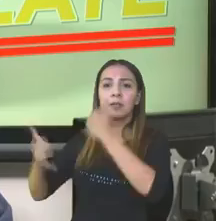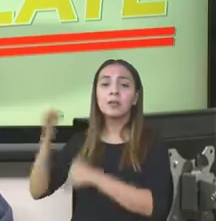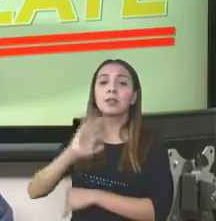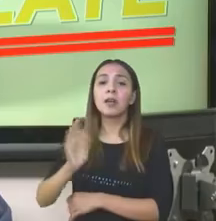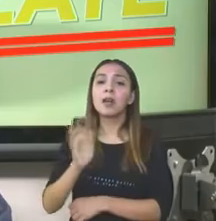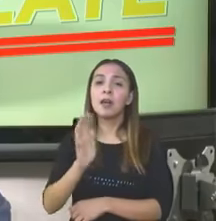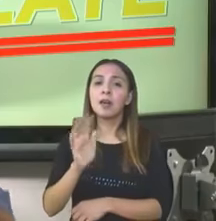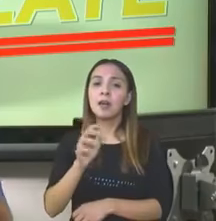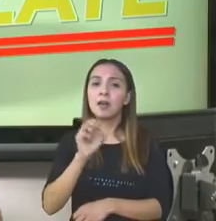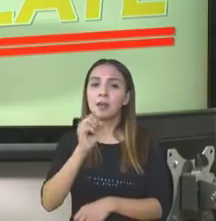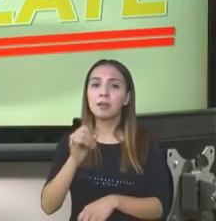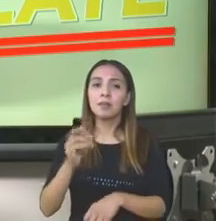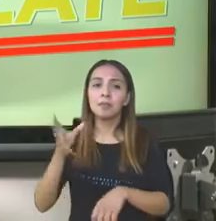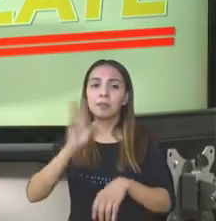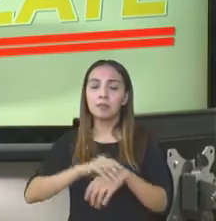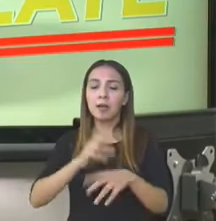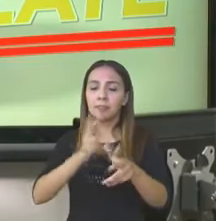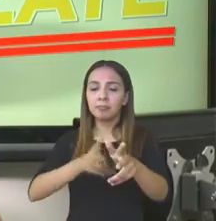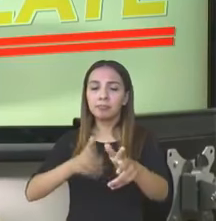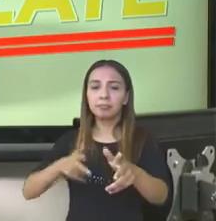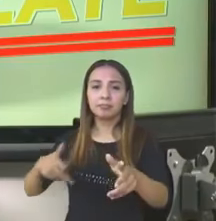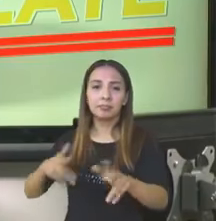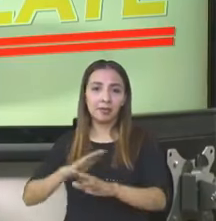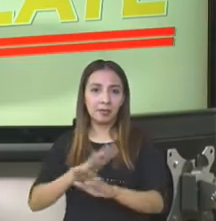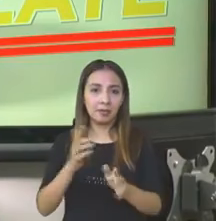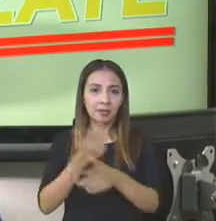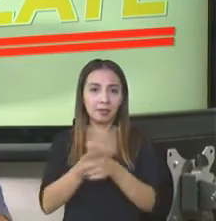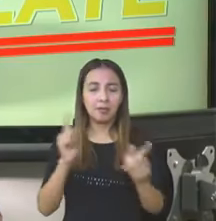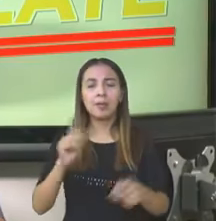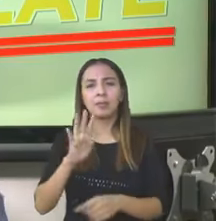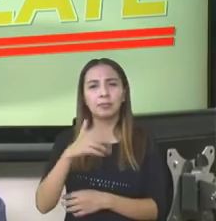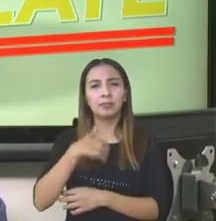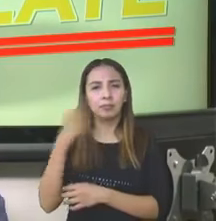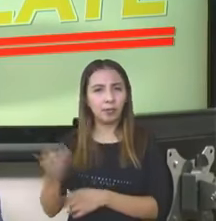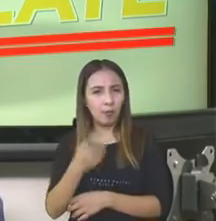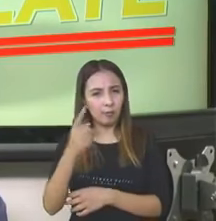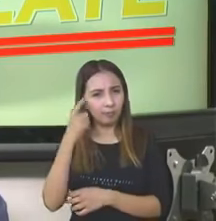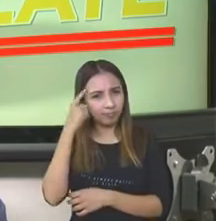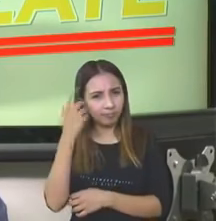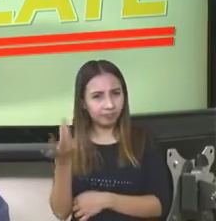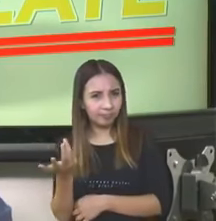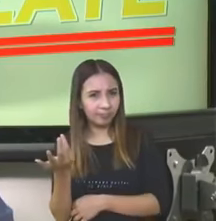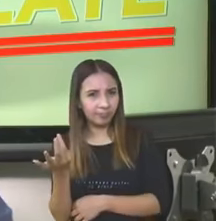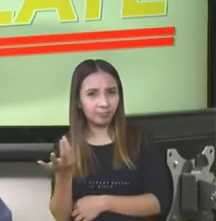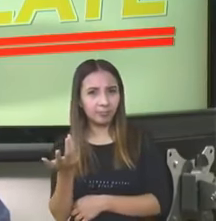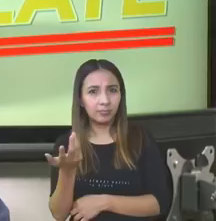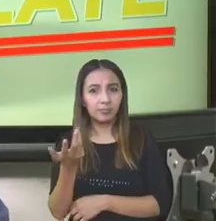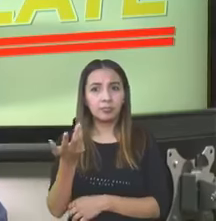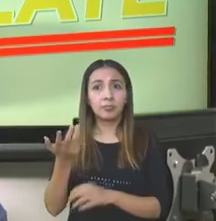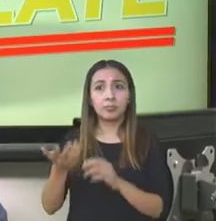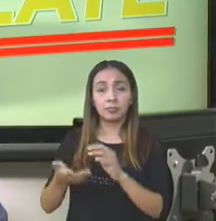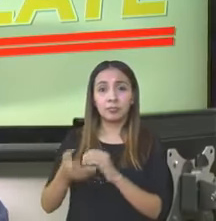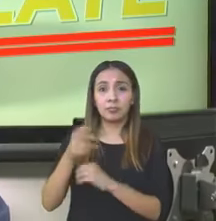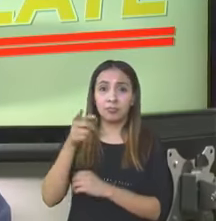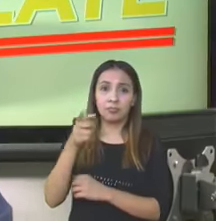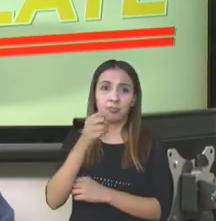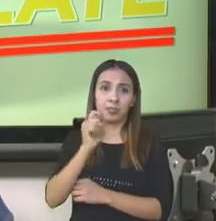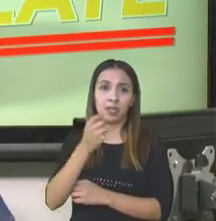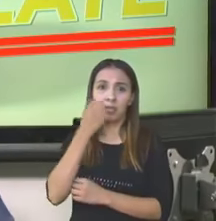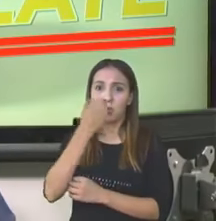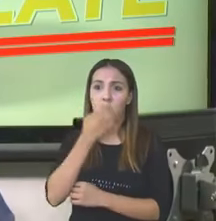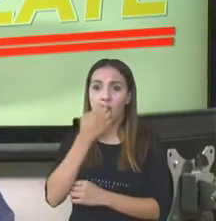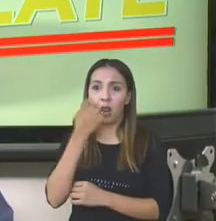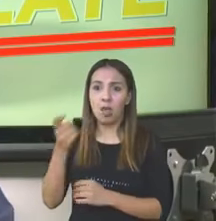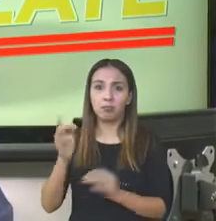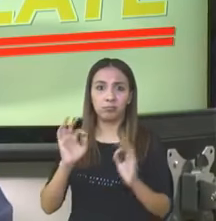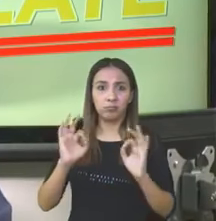permiten estacionarse. Y ahora aquí la pregunta, me voy a poner a investigar. Construyeron, excelente, quiere decir que es una escuela de prestigio, pero